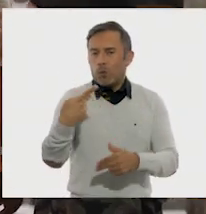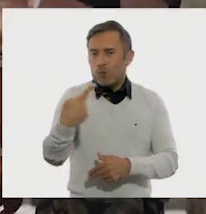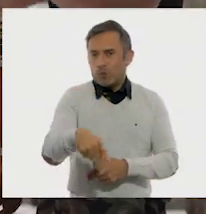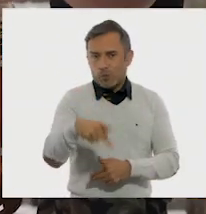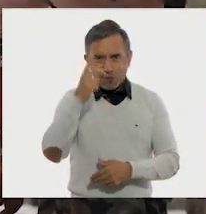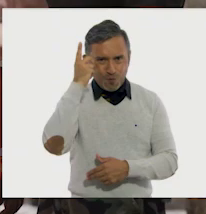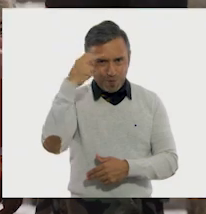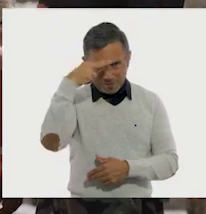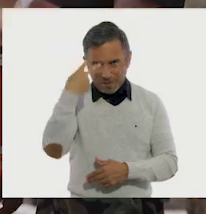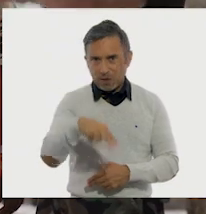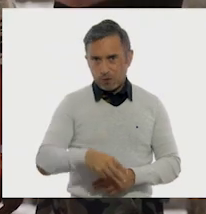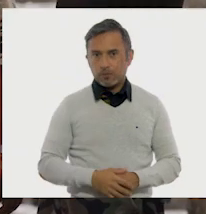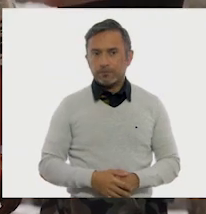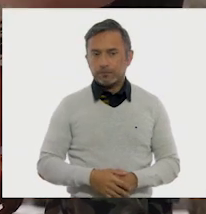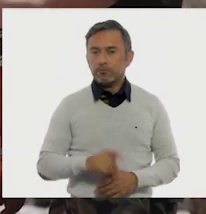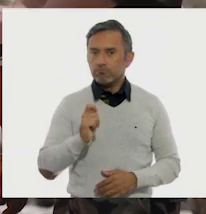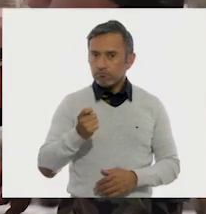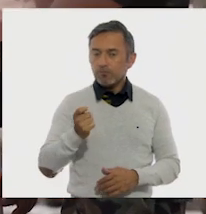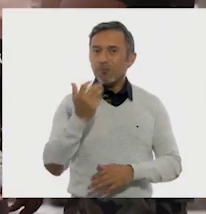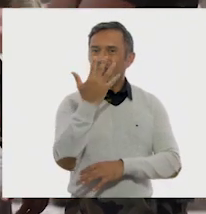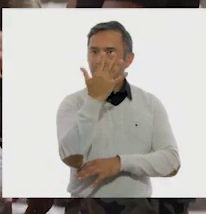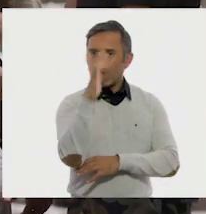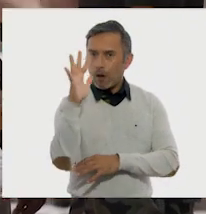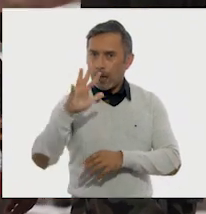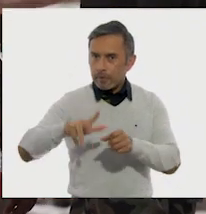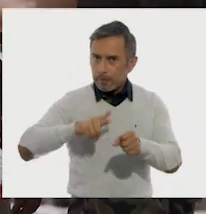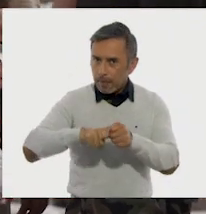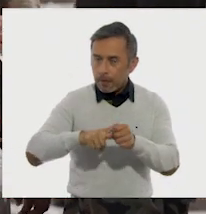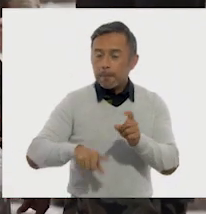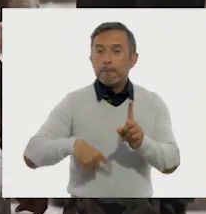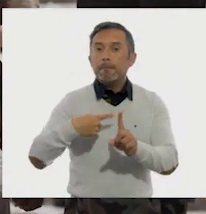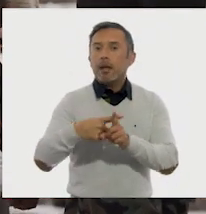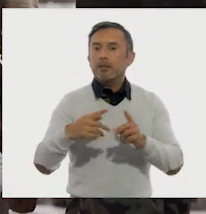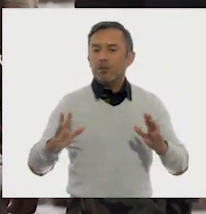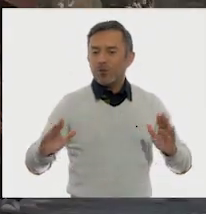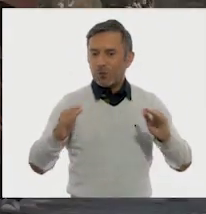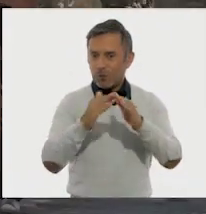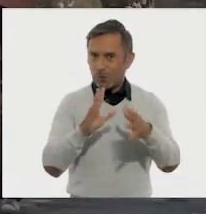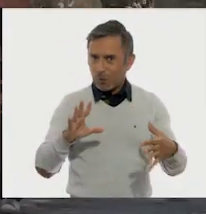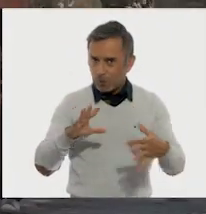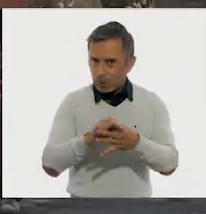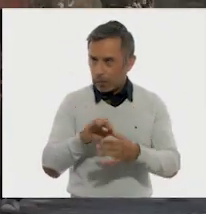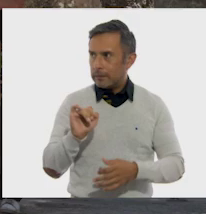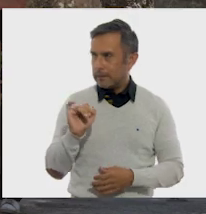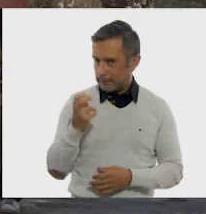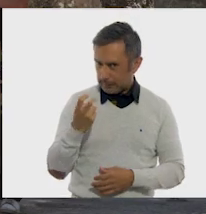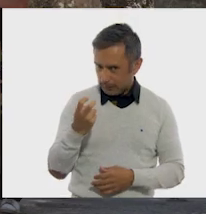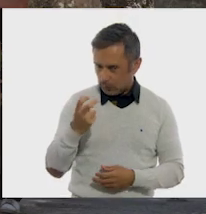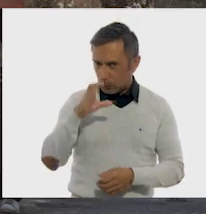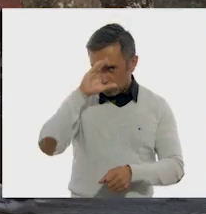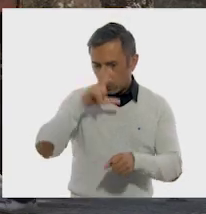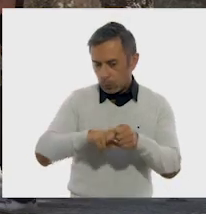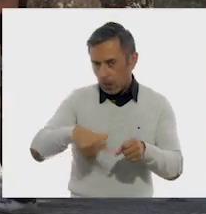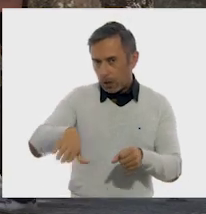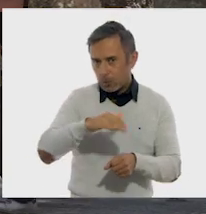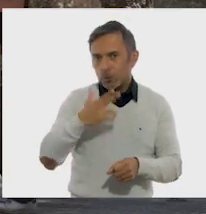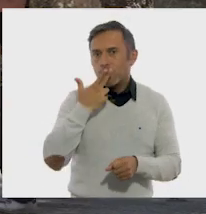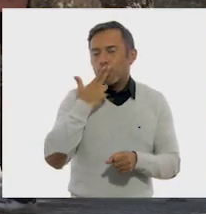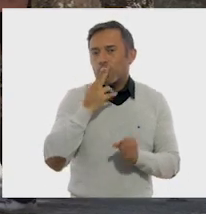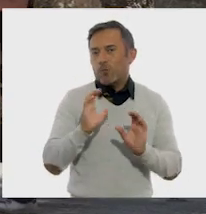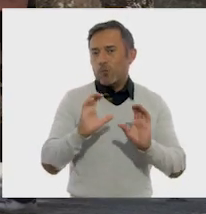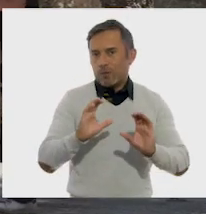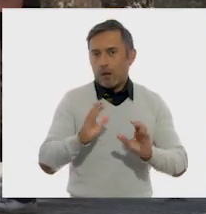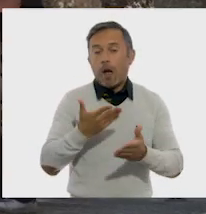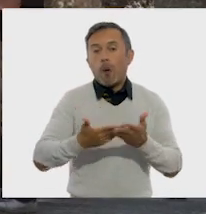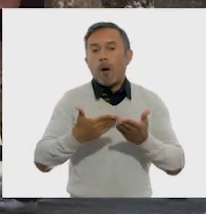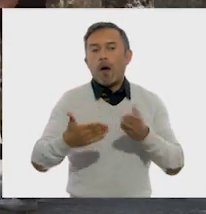la naturaleza más aparte el sitio arqueológico. Sí, su cultura, así es. Pero pues, ¿qué les parece si vamos a ver a la 1 y la